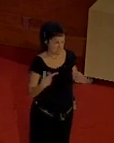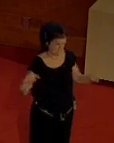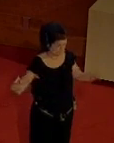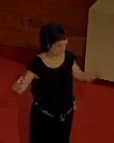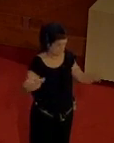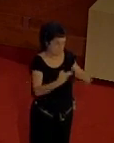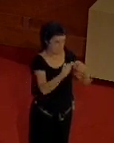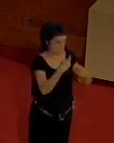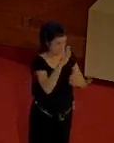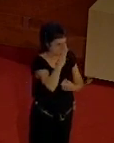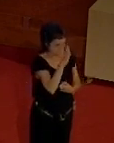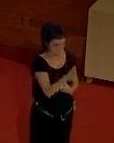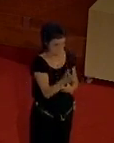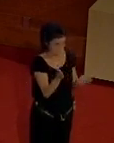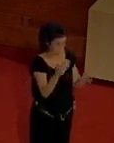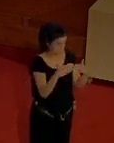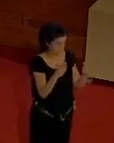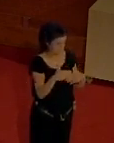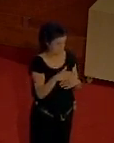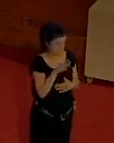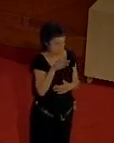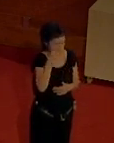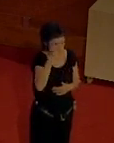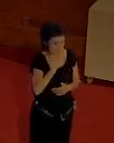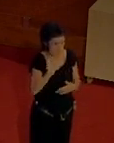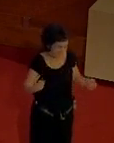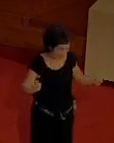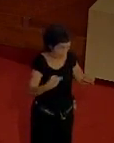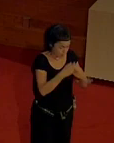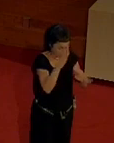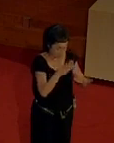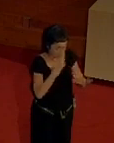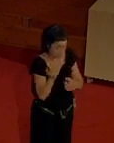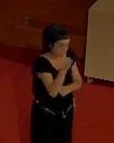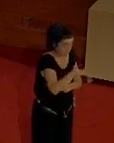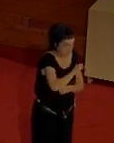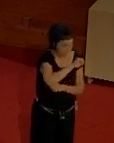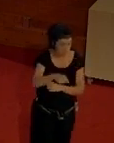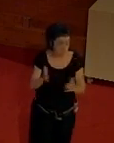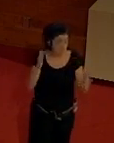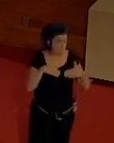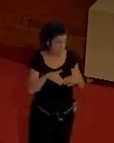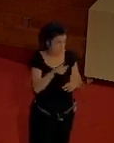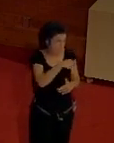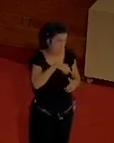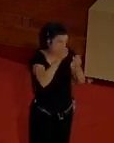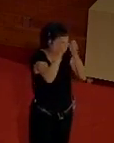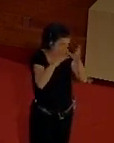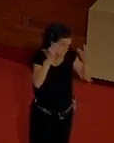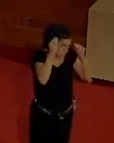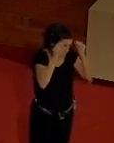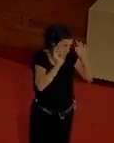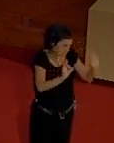directamente porque asumen que ninguno conseguirá ganar eso es por lo menos lo que tenemos hoy en nuestra mente cuando seguimos los los